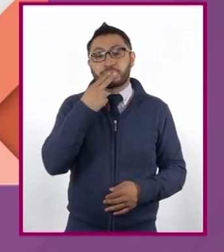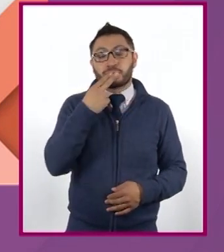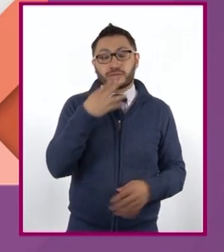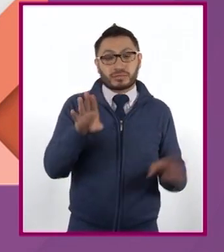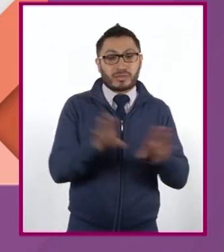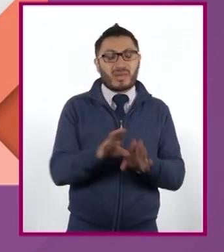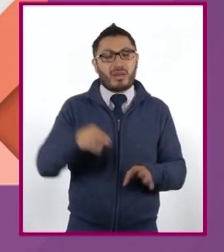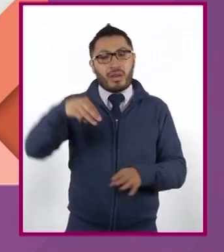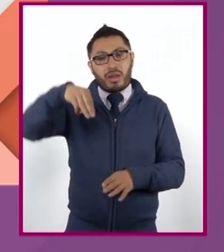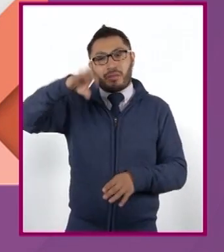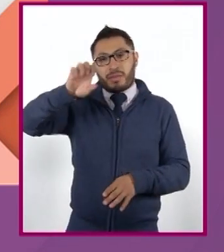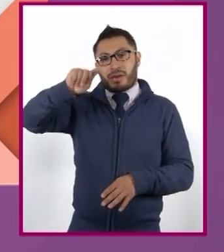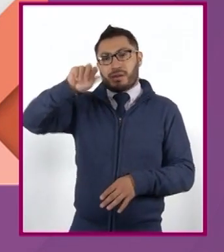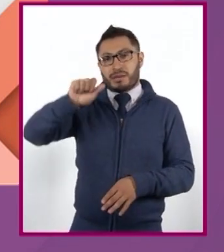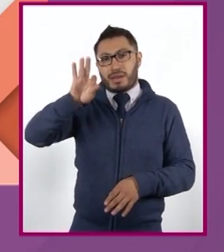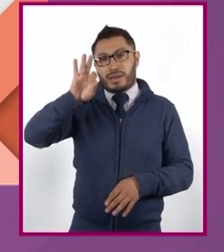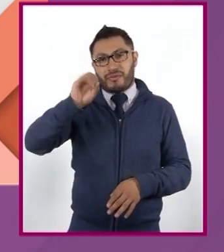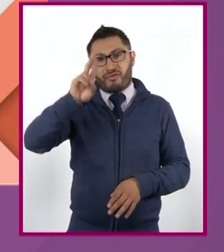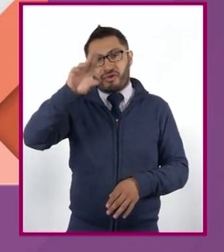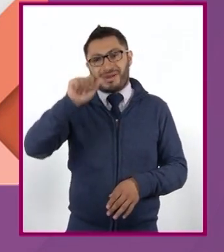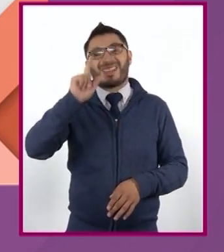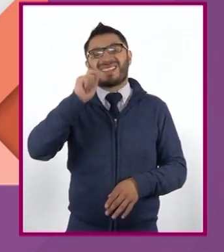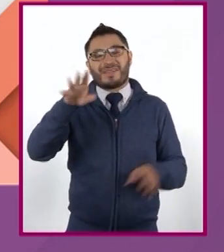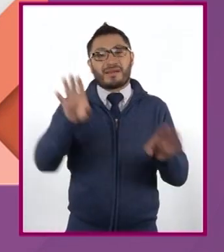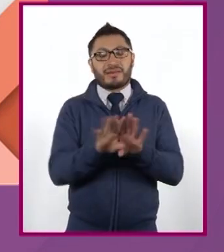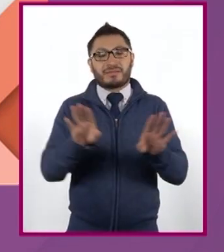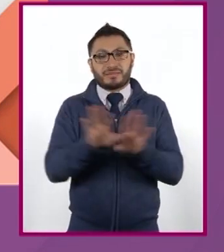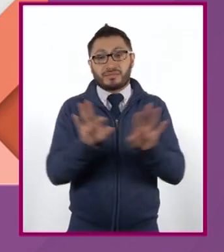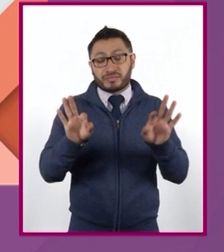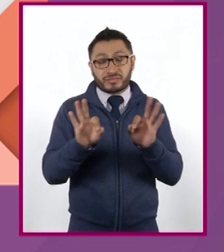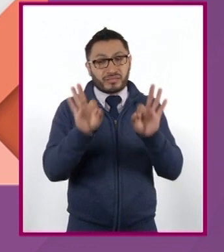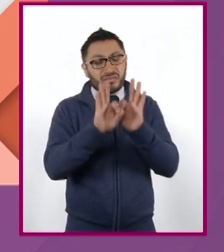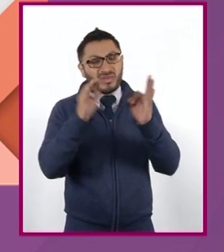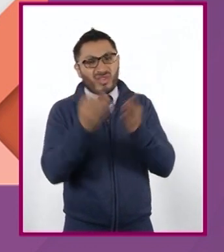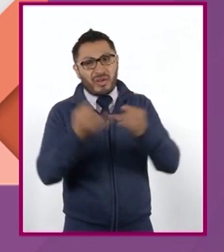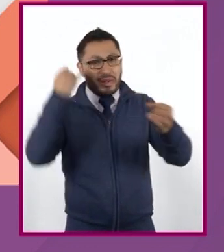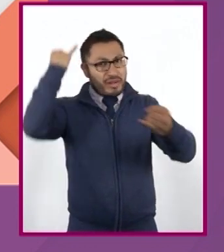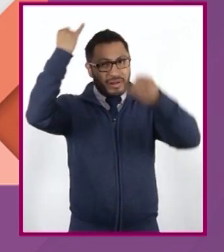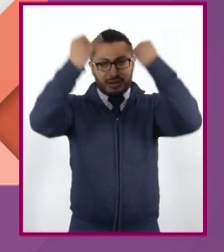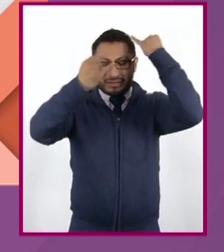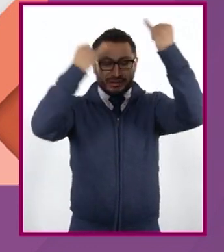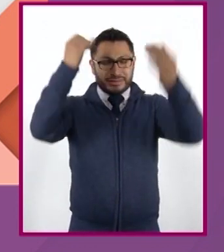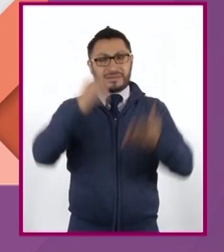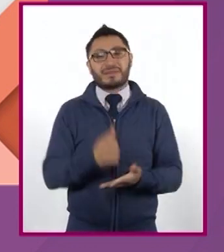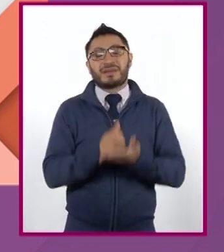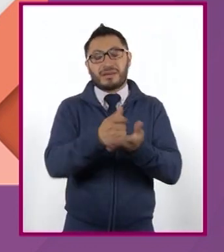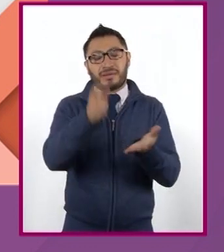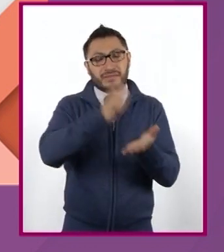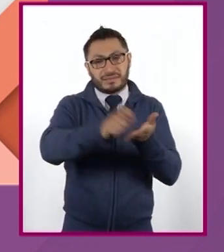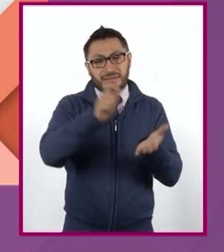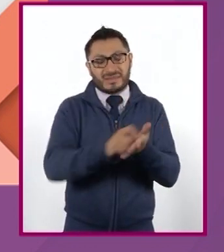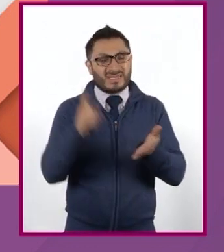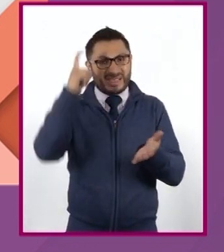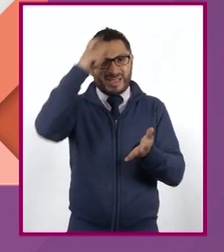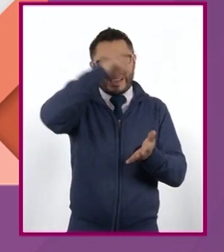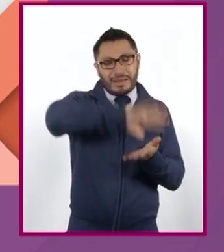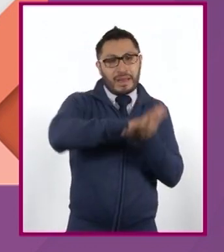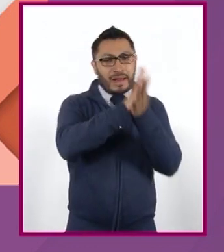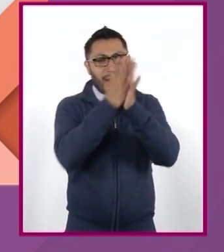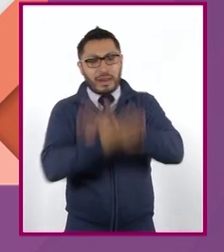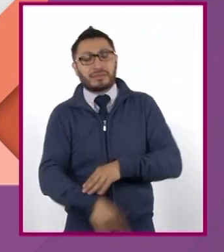la metáfora, que es una figura retórica que ayuda a tomar un texto complicado y hacerlo más